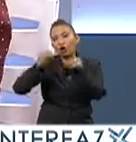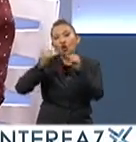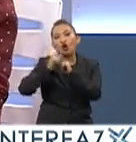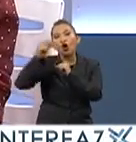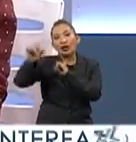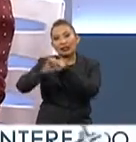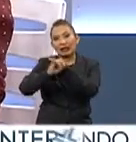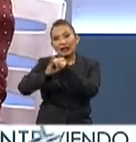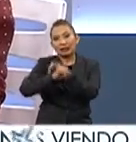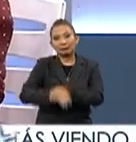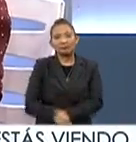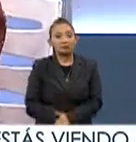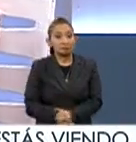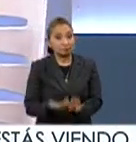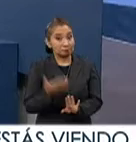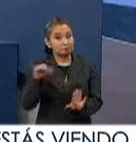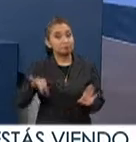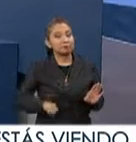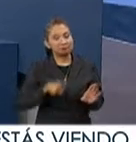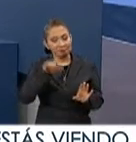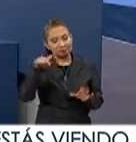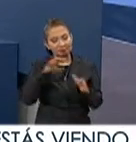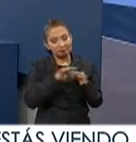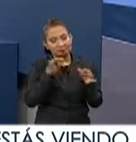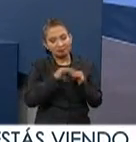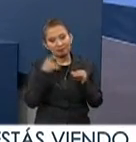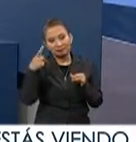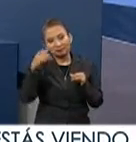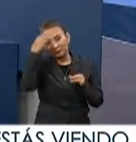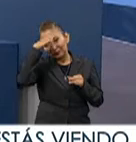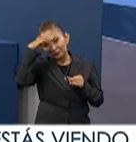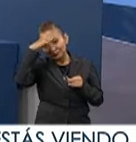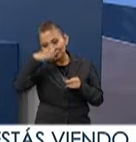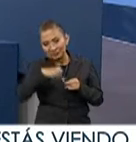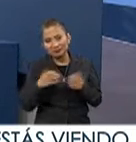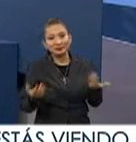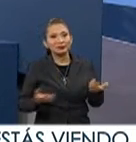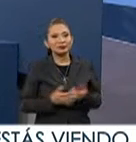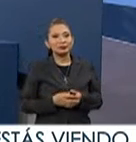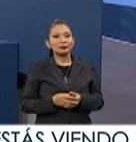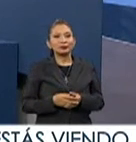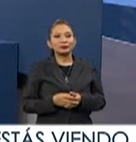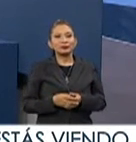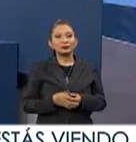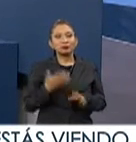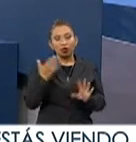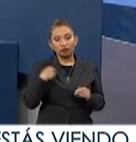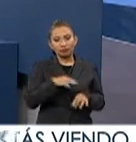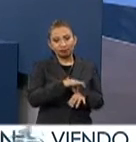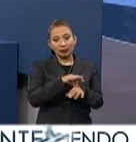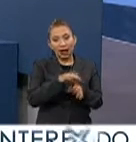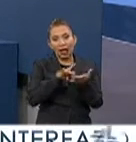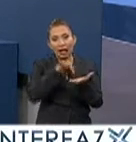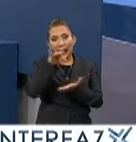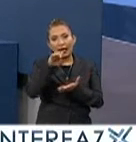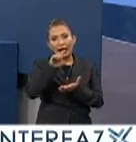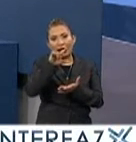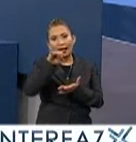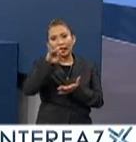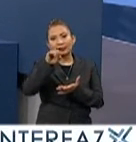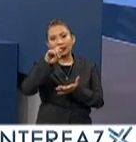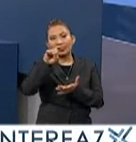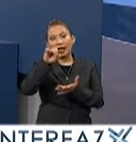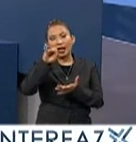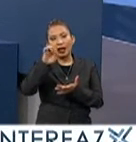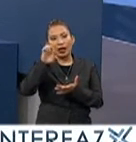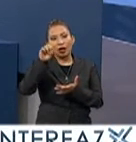de internet. Pues muy interesante, ya nos platicarás esta experiencia muy vivencial, así que bueno, gracias Elis de León por estar